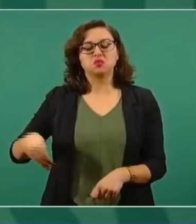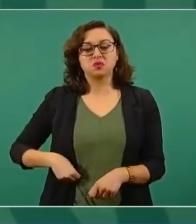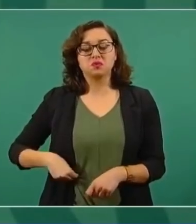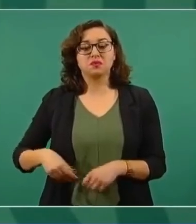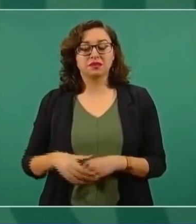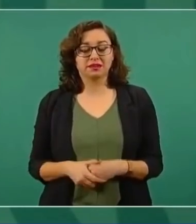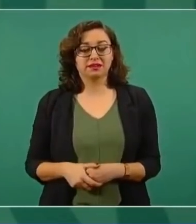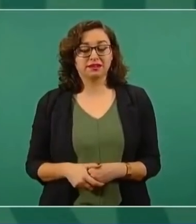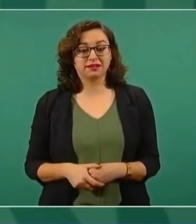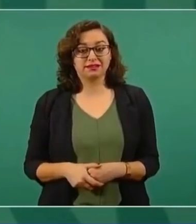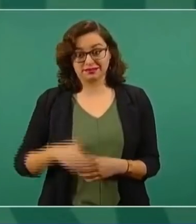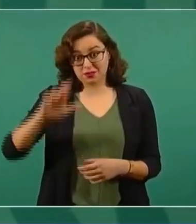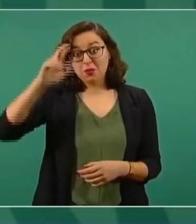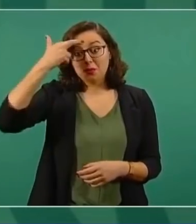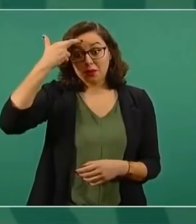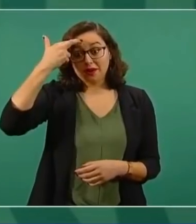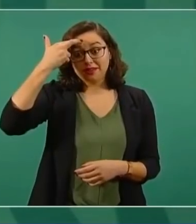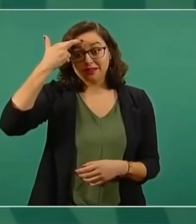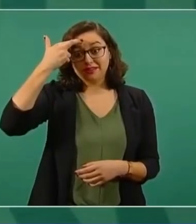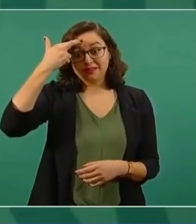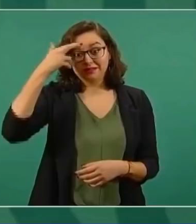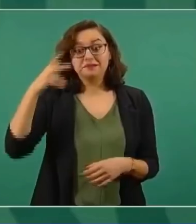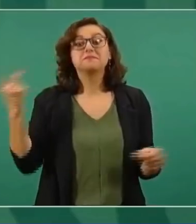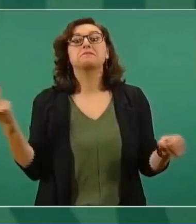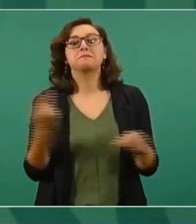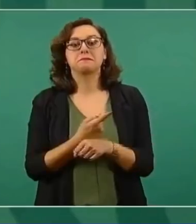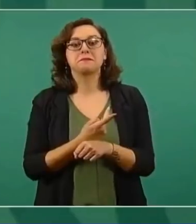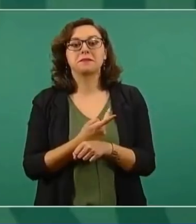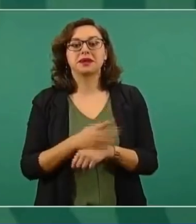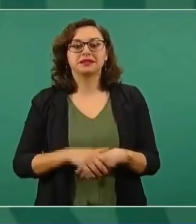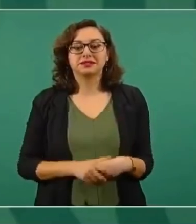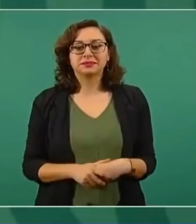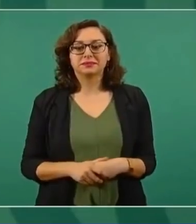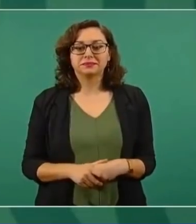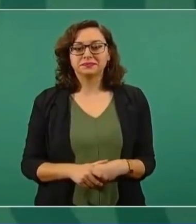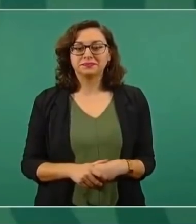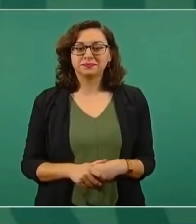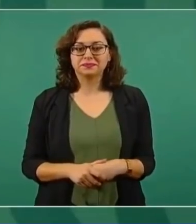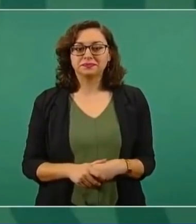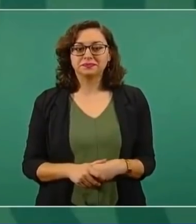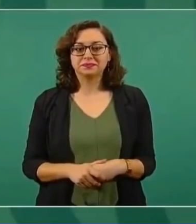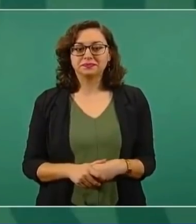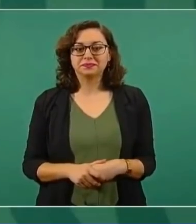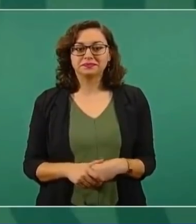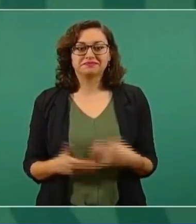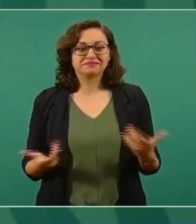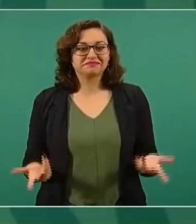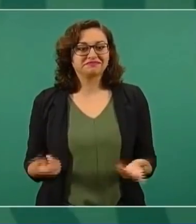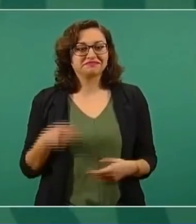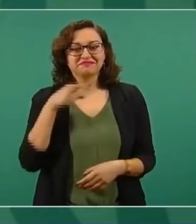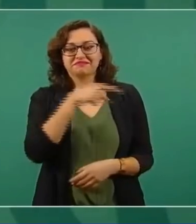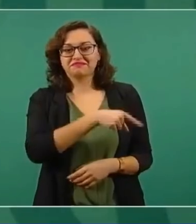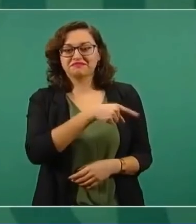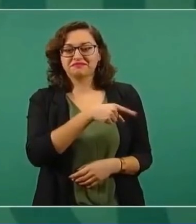Joaquín Hernández Galicia. ¿Y qué pasó en el gobierno de Salinas? Pues fue el que